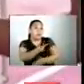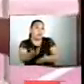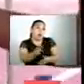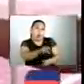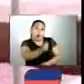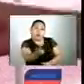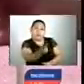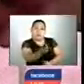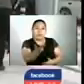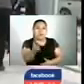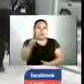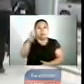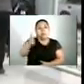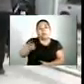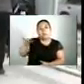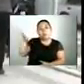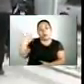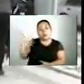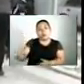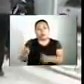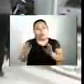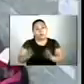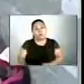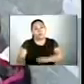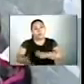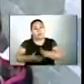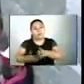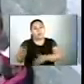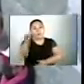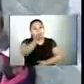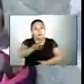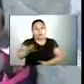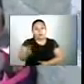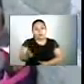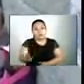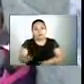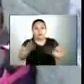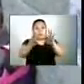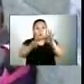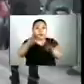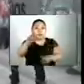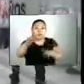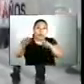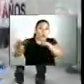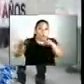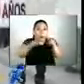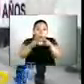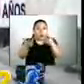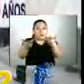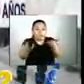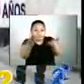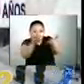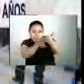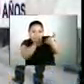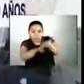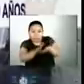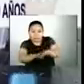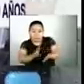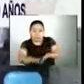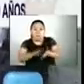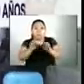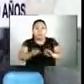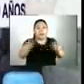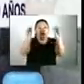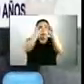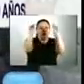inoculados el mes pasado y se dé inicio la próxima semana con las personas mayores de 70 años que se han inscrito en el portal electrónico